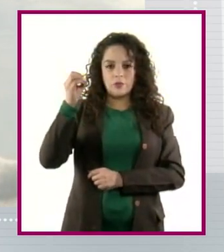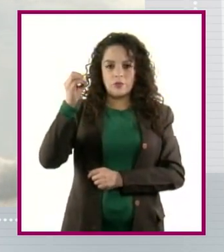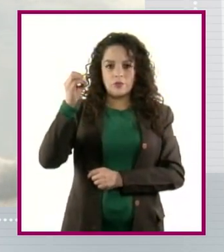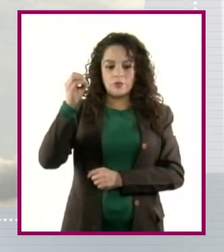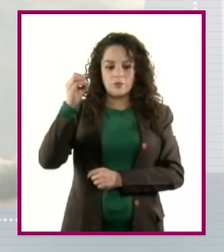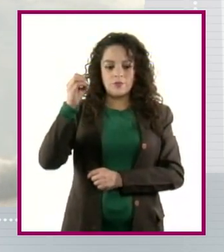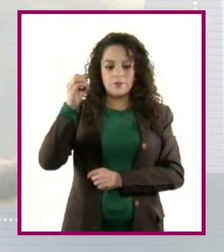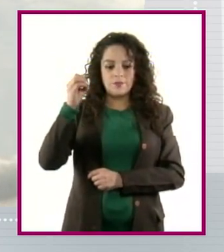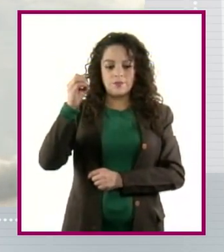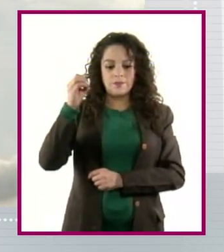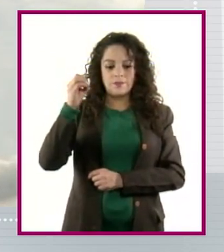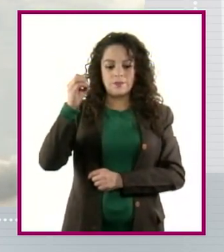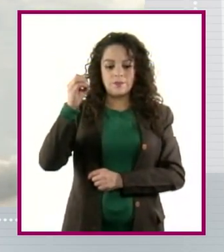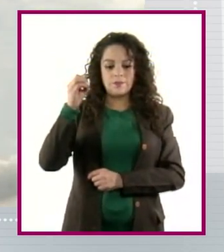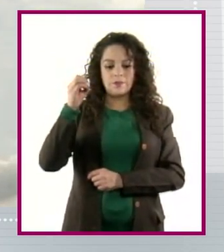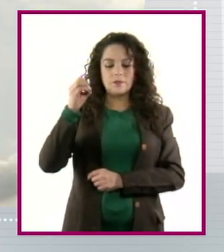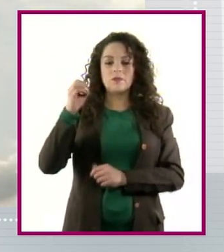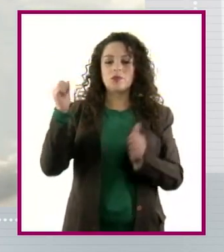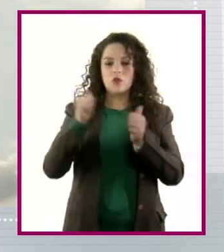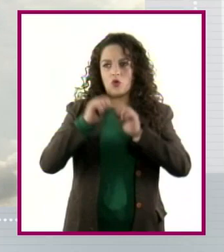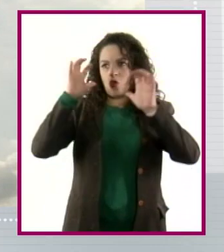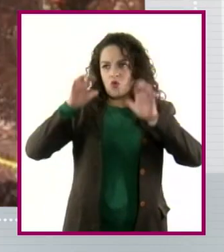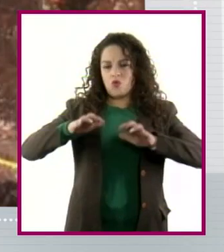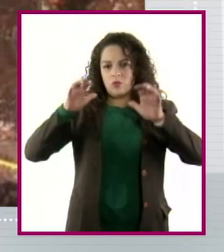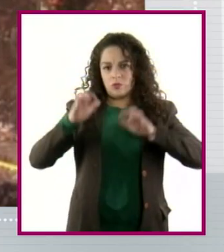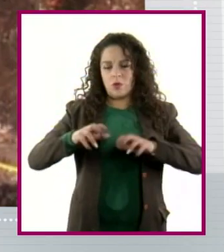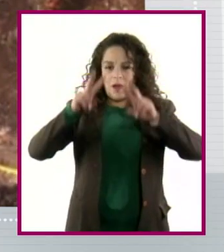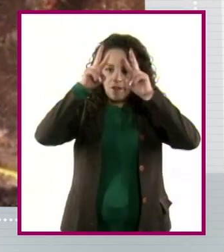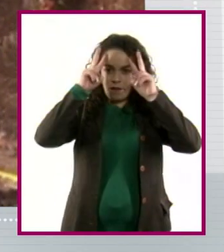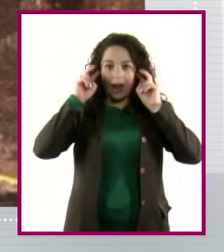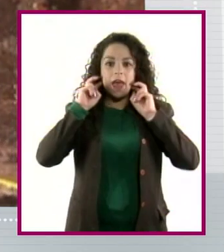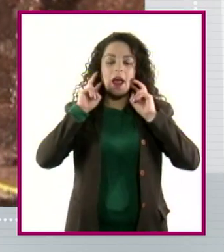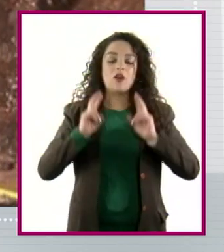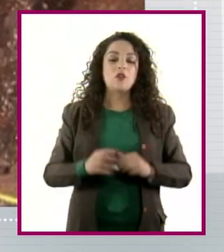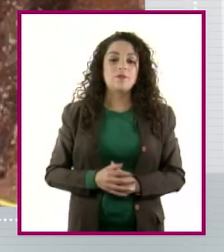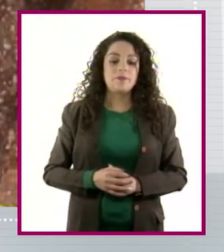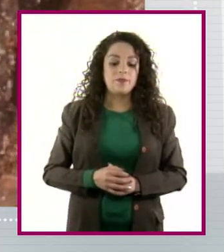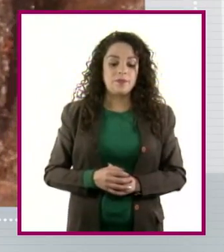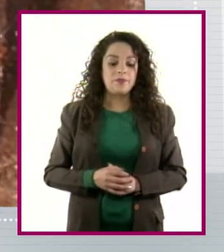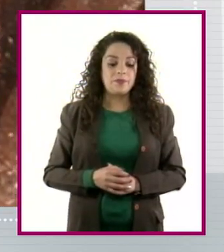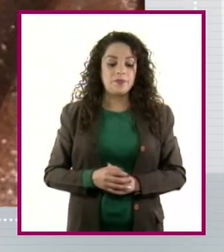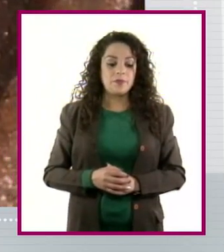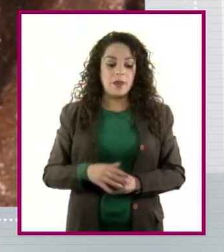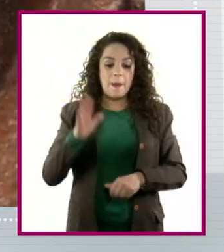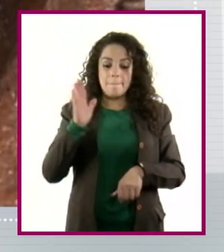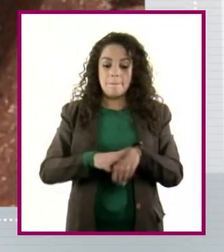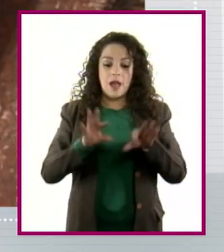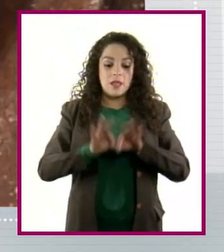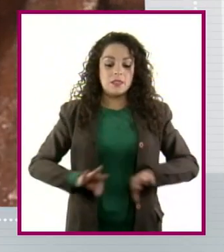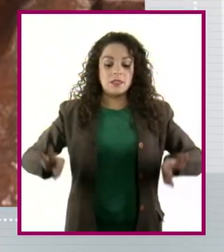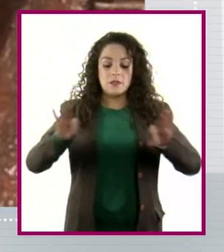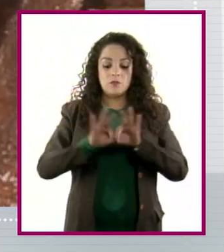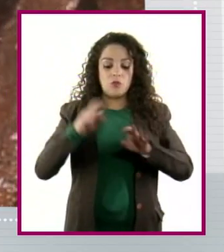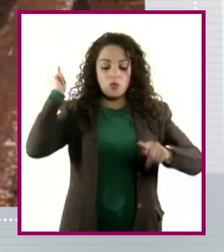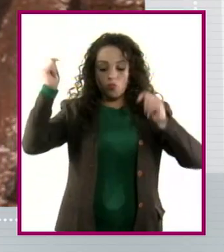la mayor parte del año, pues, con lluvias en verano. Uno de los atractivos turísticos más importantes de Malinalco es